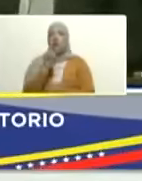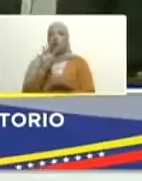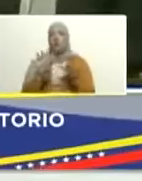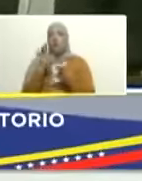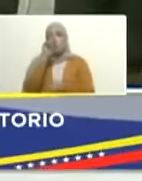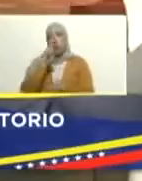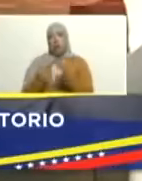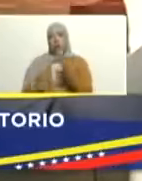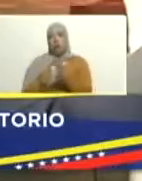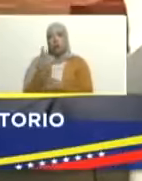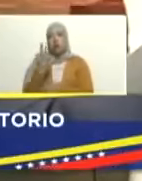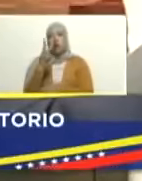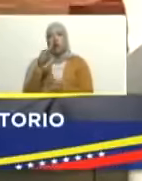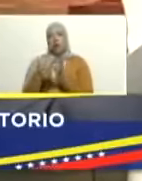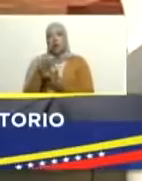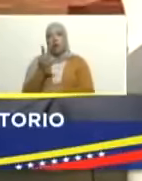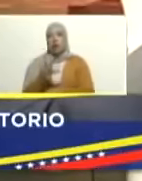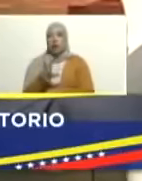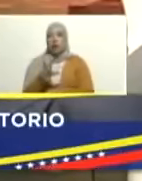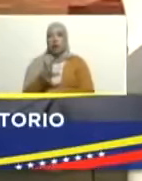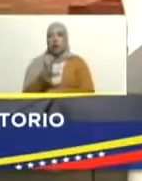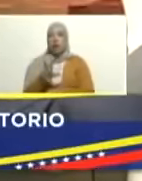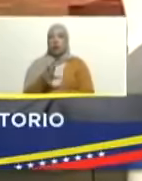29 de mayo, 2003.